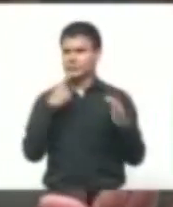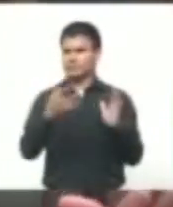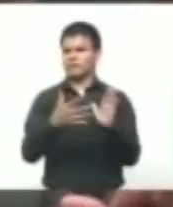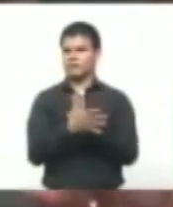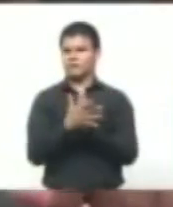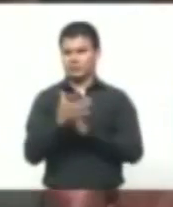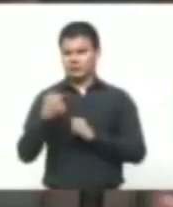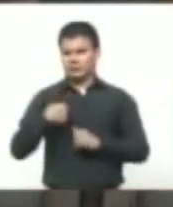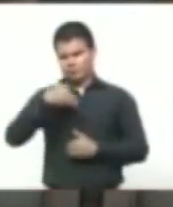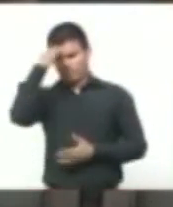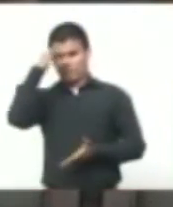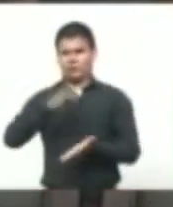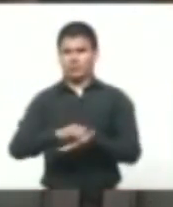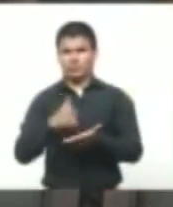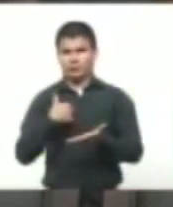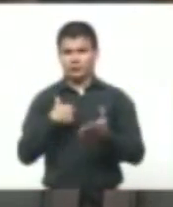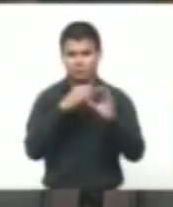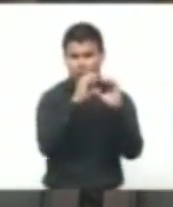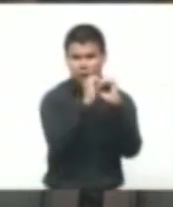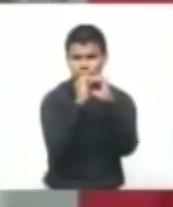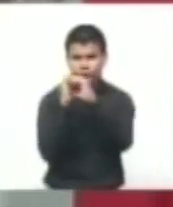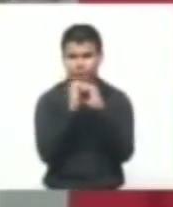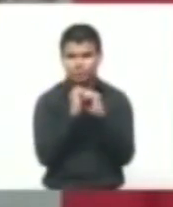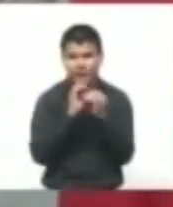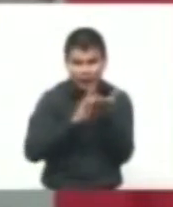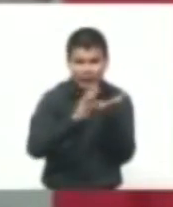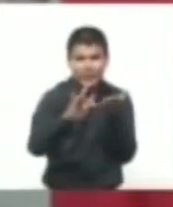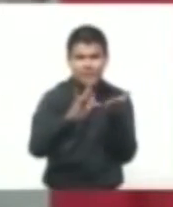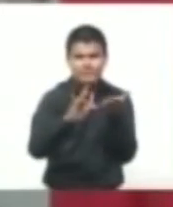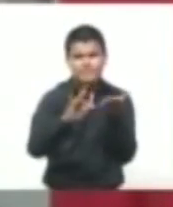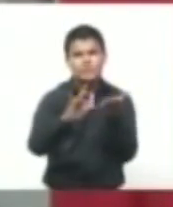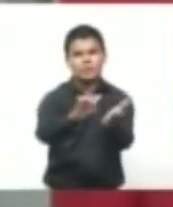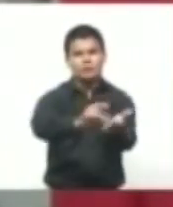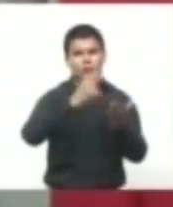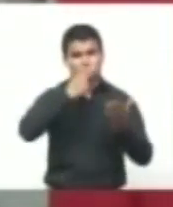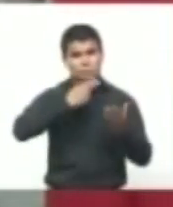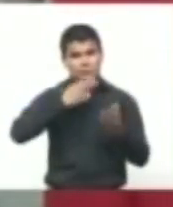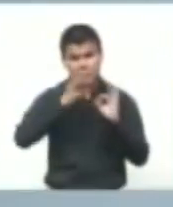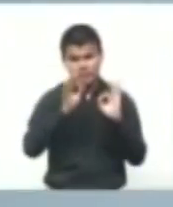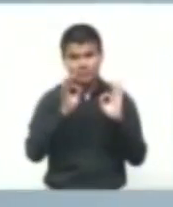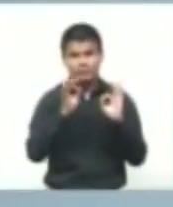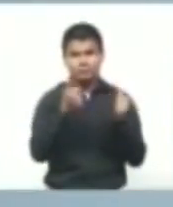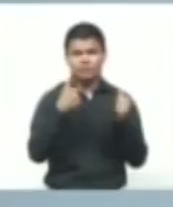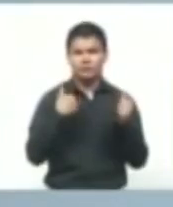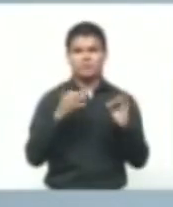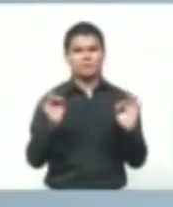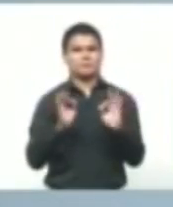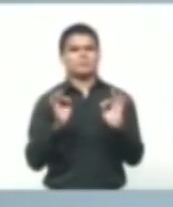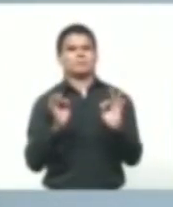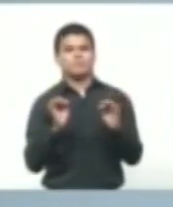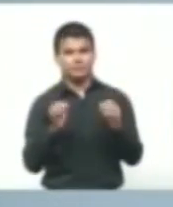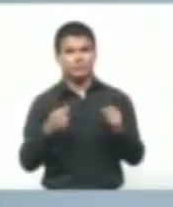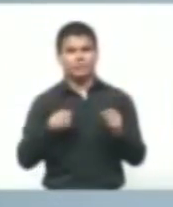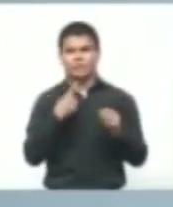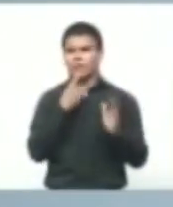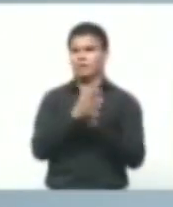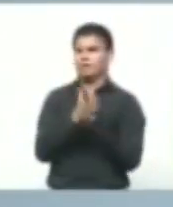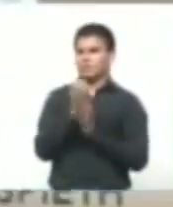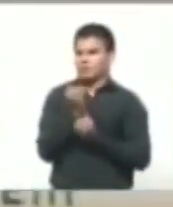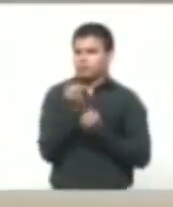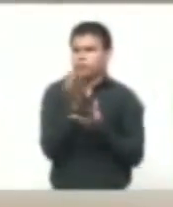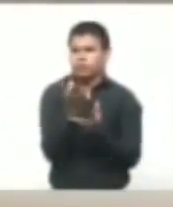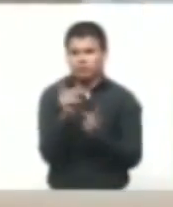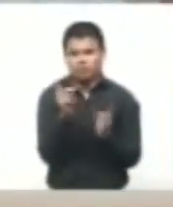otras competencias sean limpias y que los deportistas no confían en el sistema de pruebas antidopaje actual, por lo que pidió